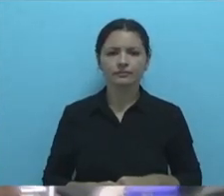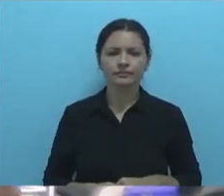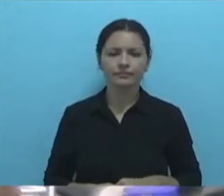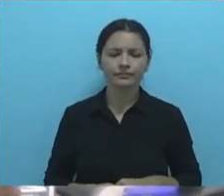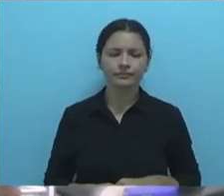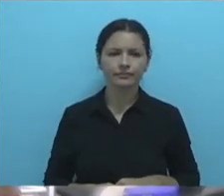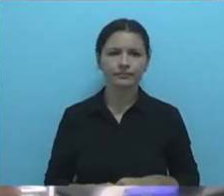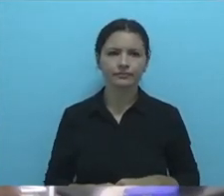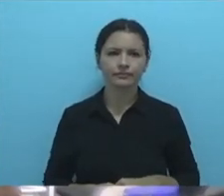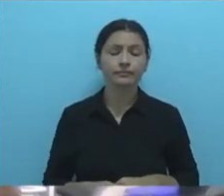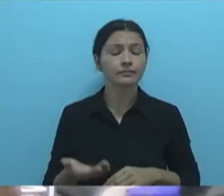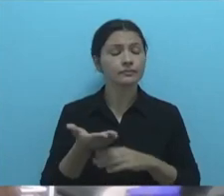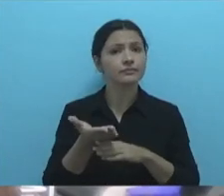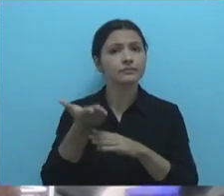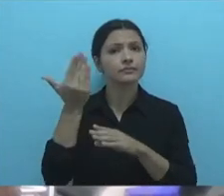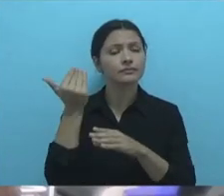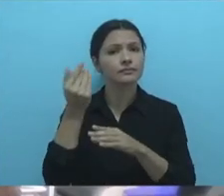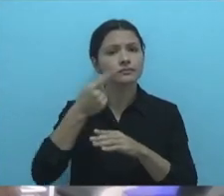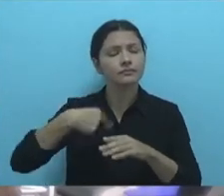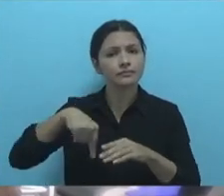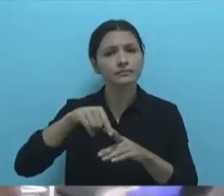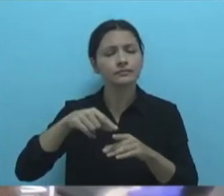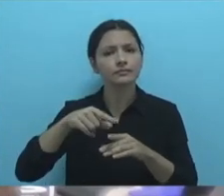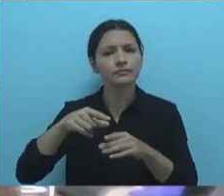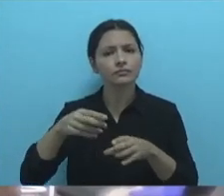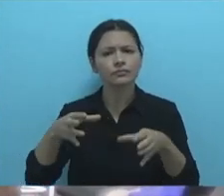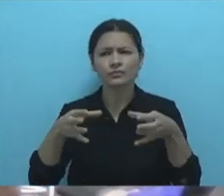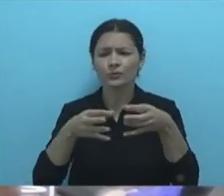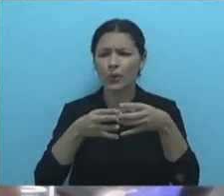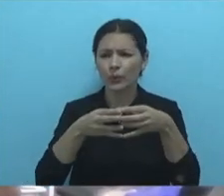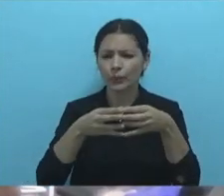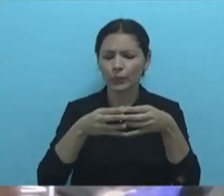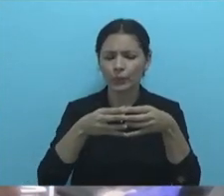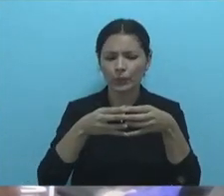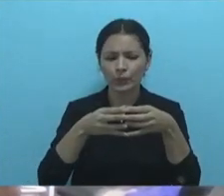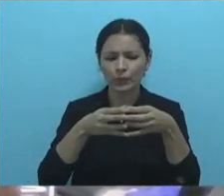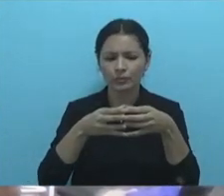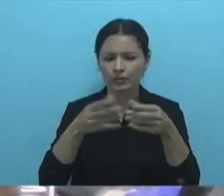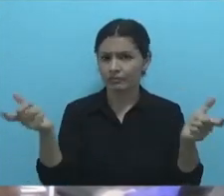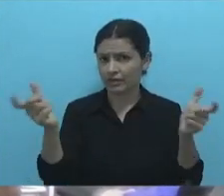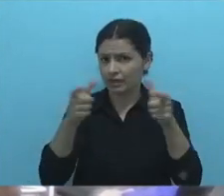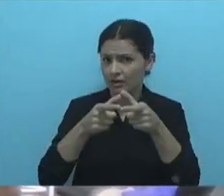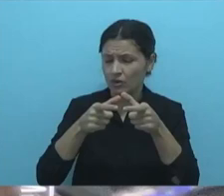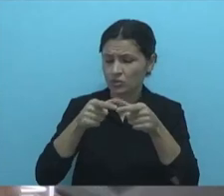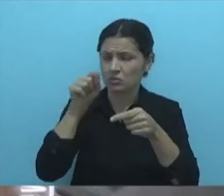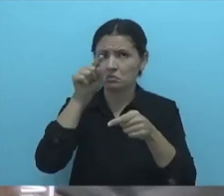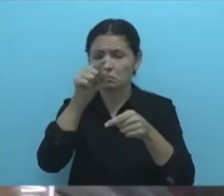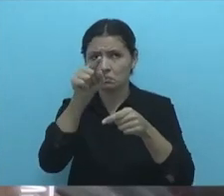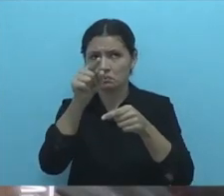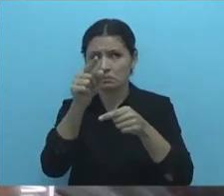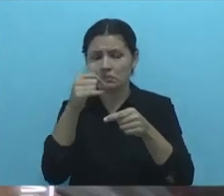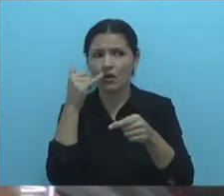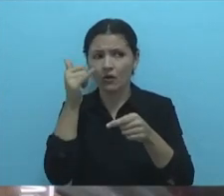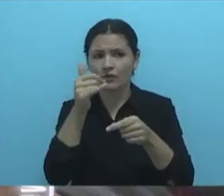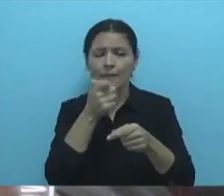de asuntos constitucionales y la mesa de reparación travesti trans las chicas nos decían algo muy cierto que